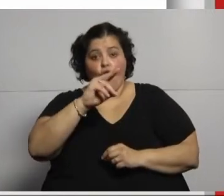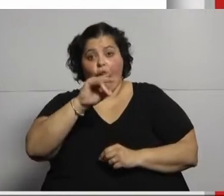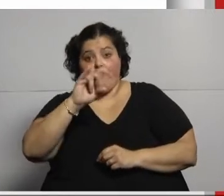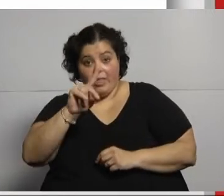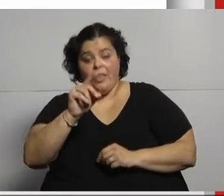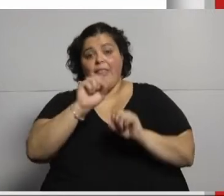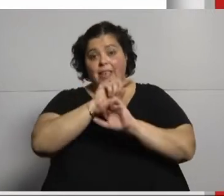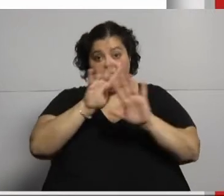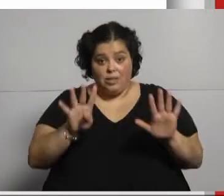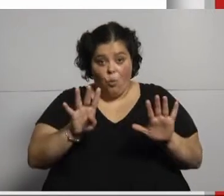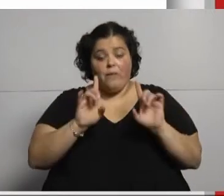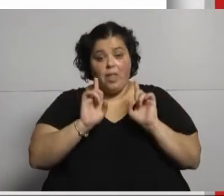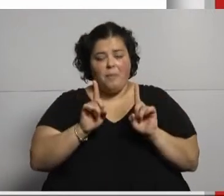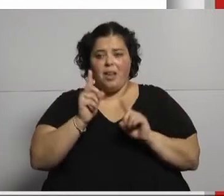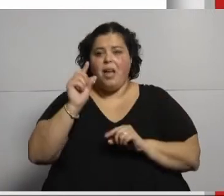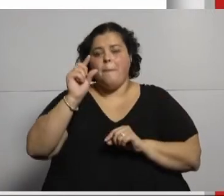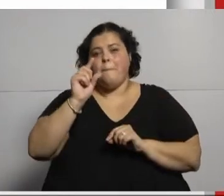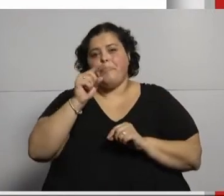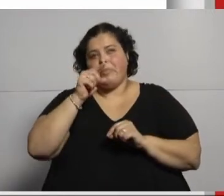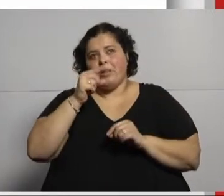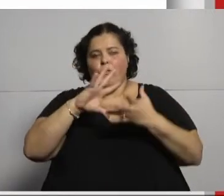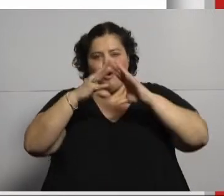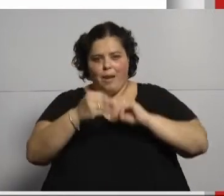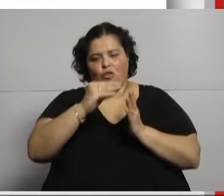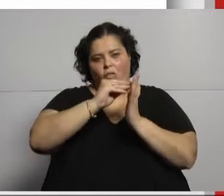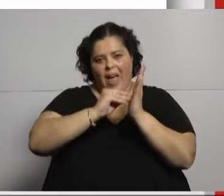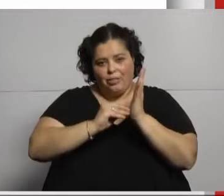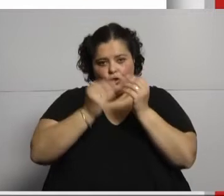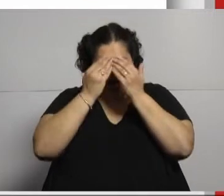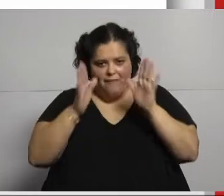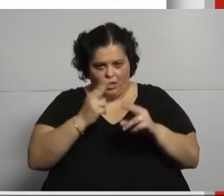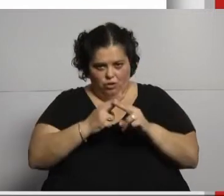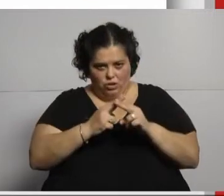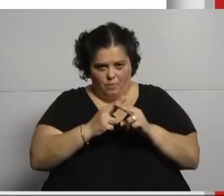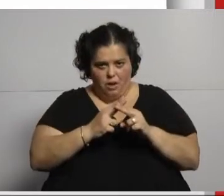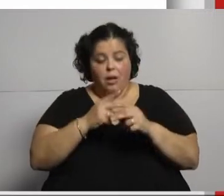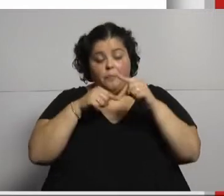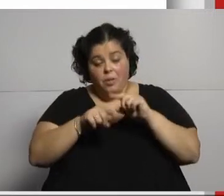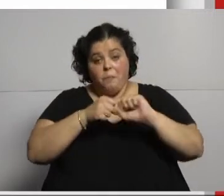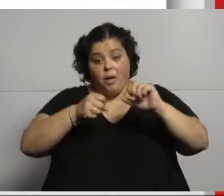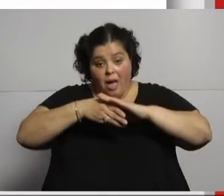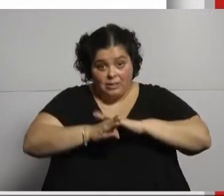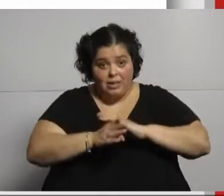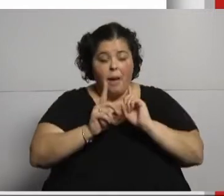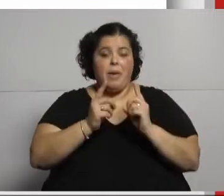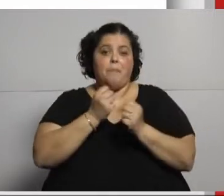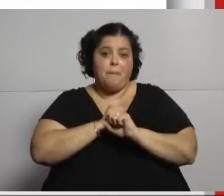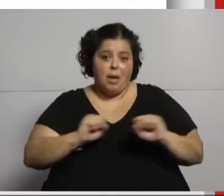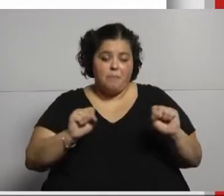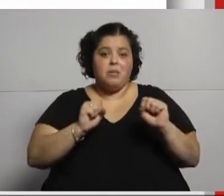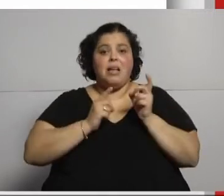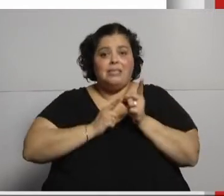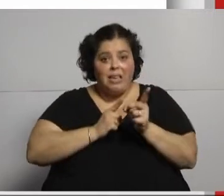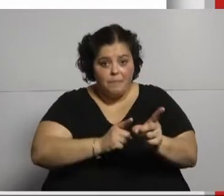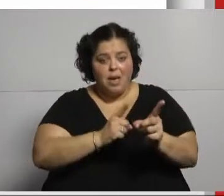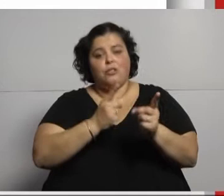de información bajo un formato de datos abiertos, que de hecho puede ser accedido y que nos permiten también hacer seguimiento y planificación